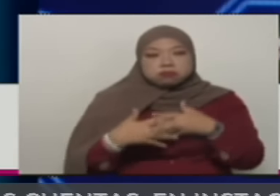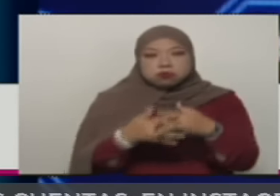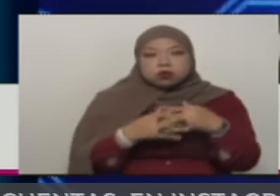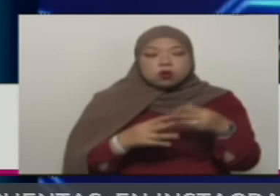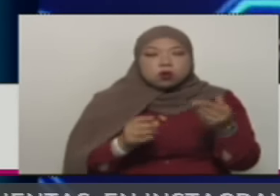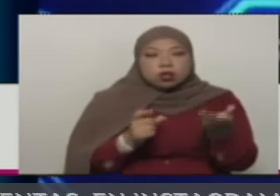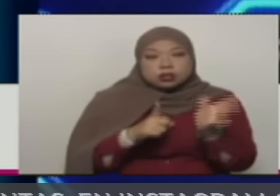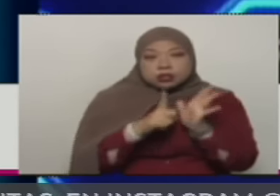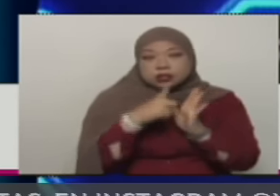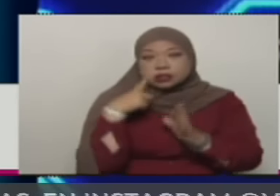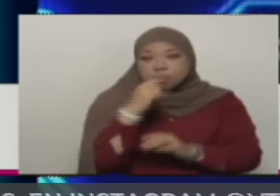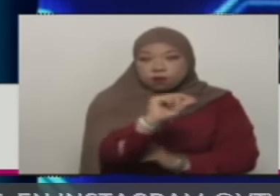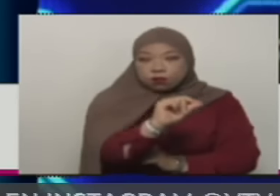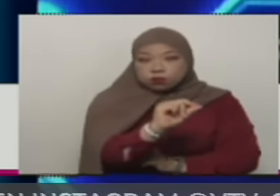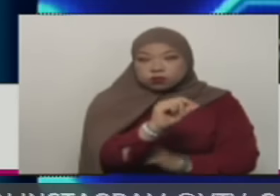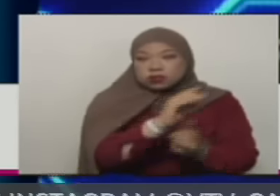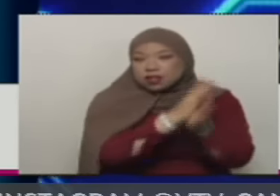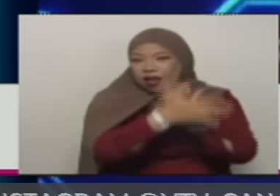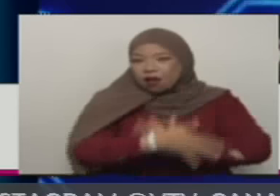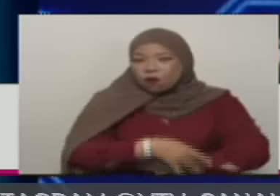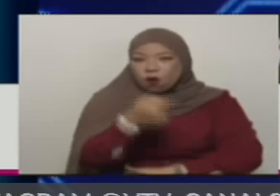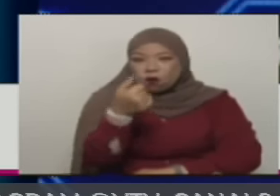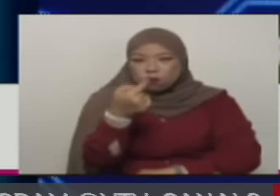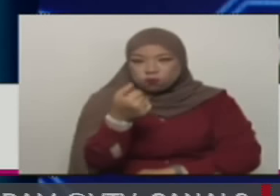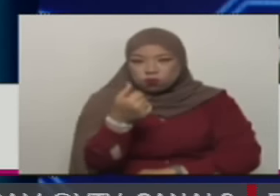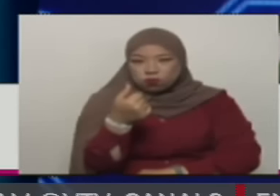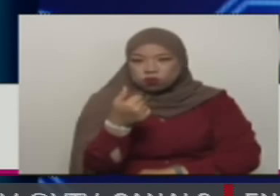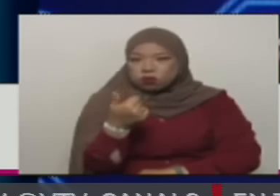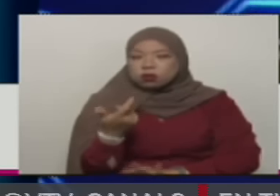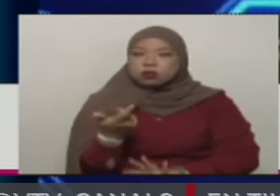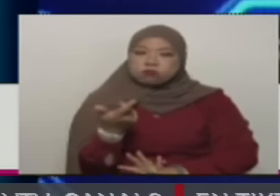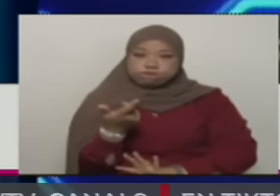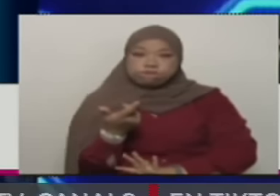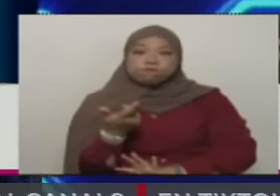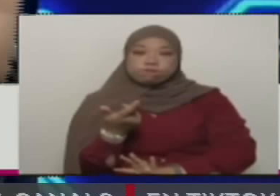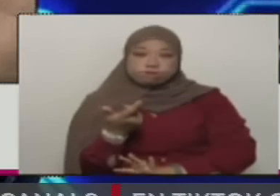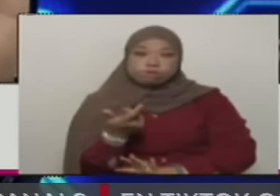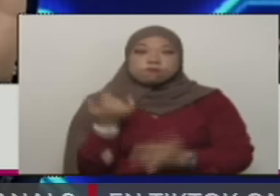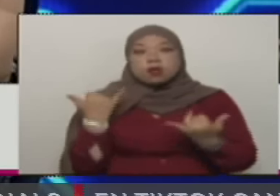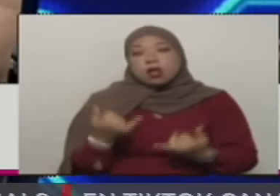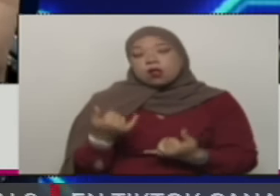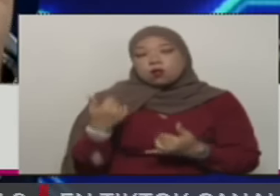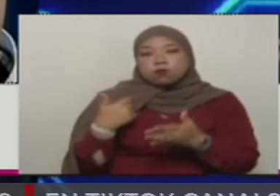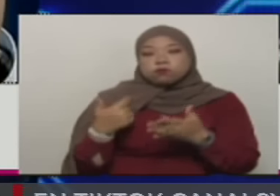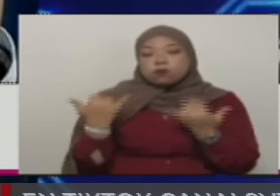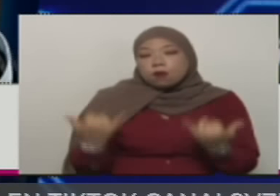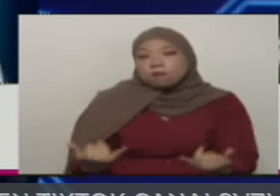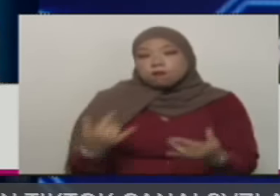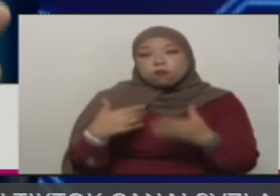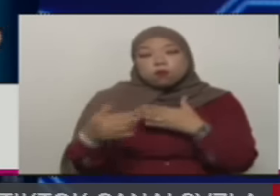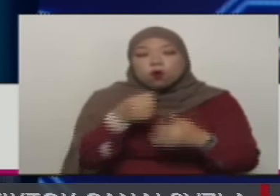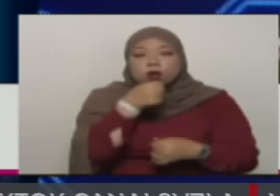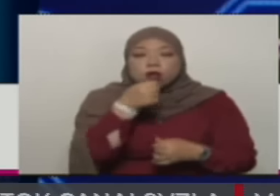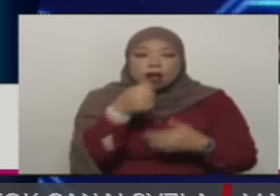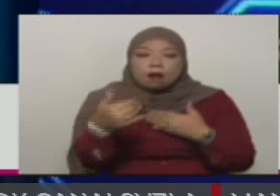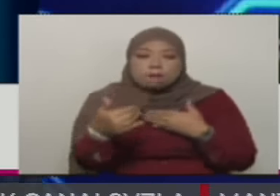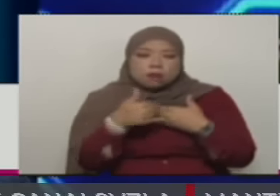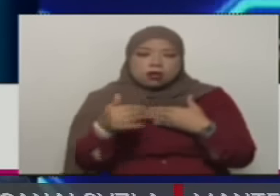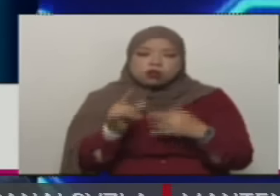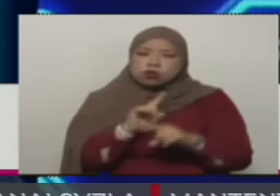retirada, entonces están raspando la olla. Así que allá ellos con sus declaraciones y sus amenazas.